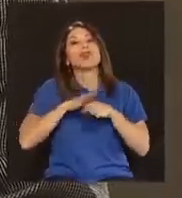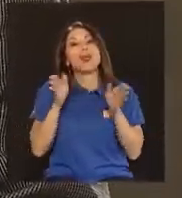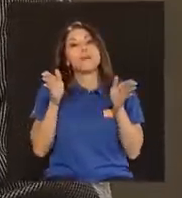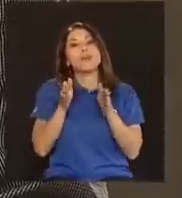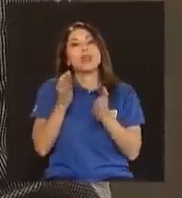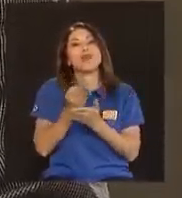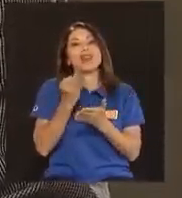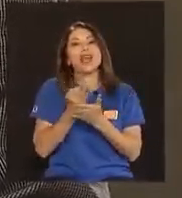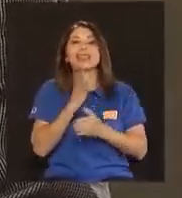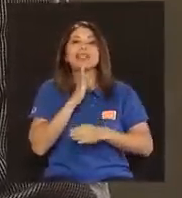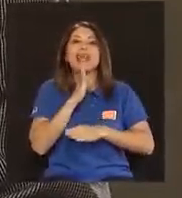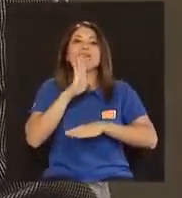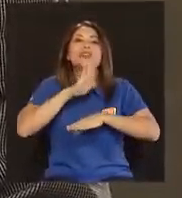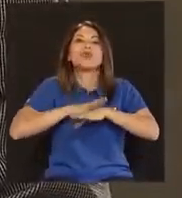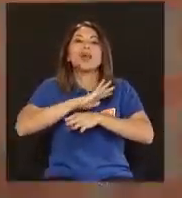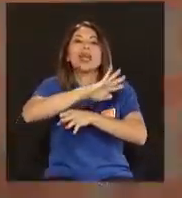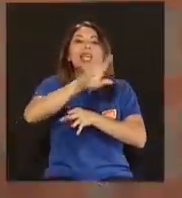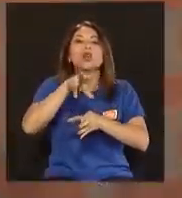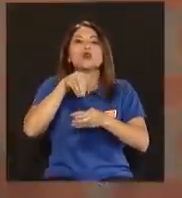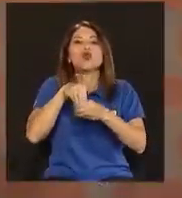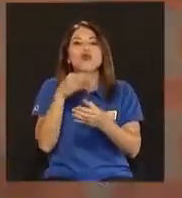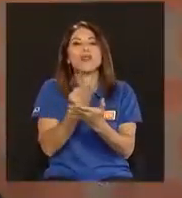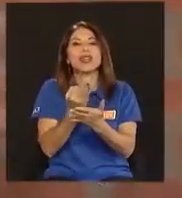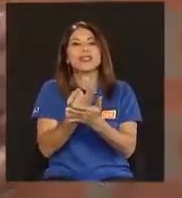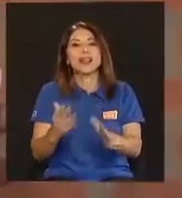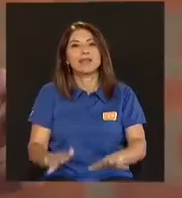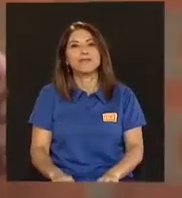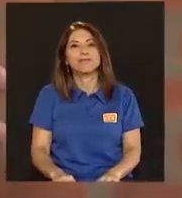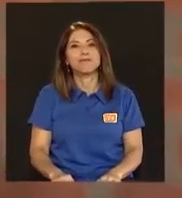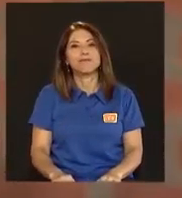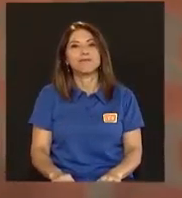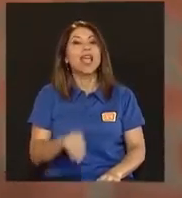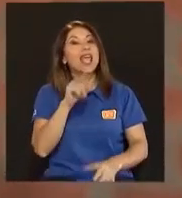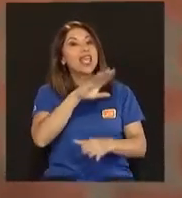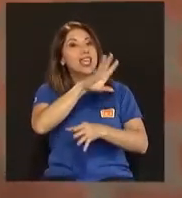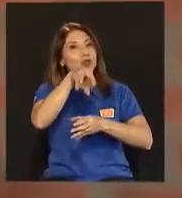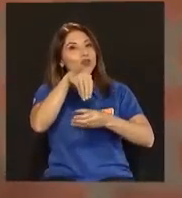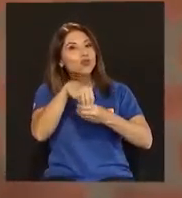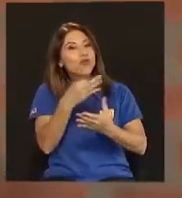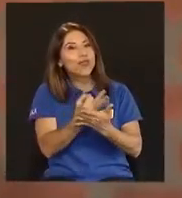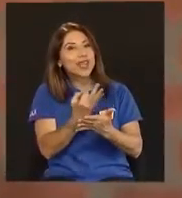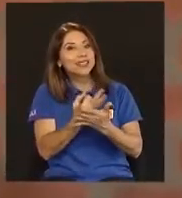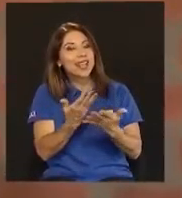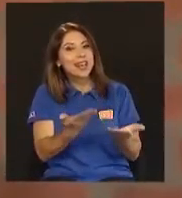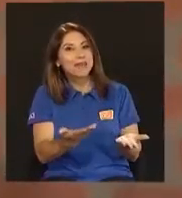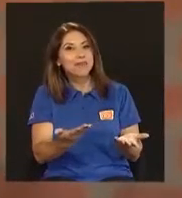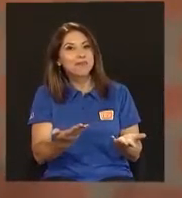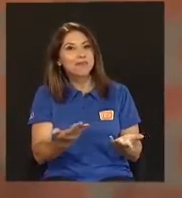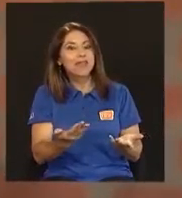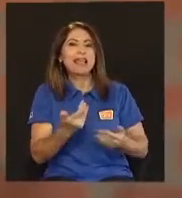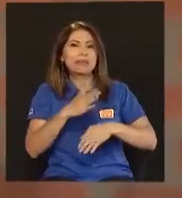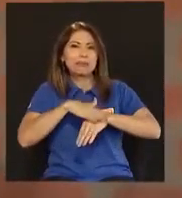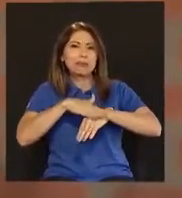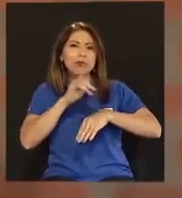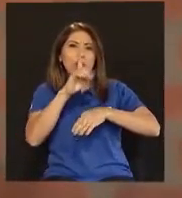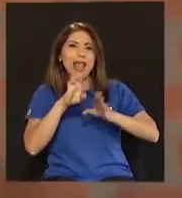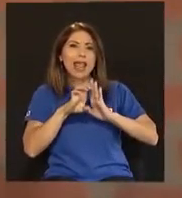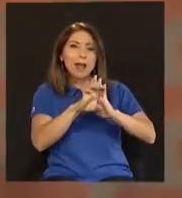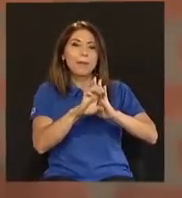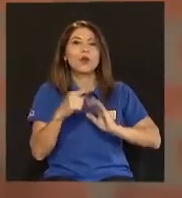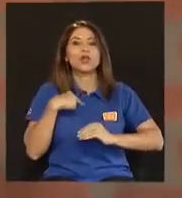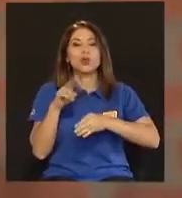de inclusión financiera. Inclusión financiera, y tal vez déjeme usar un ejemplo que uso yo con